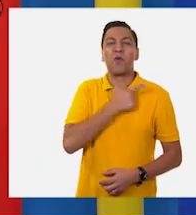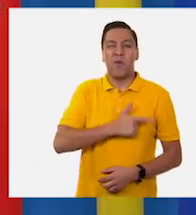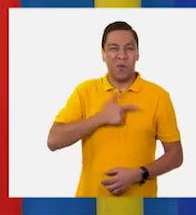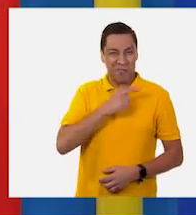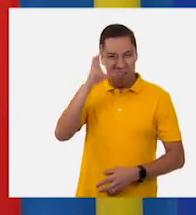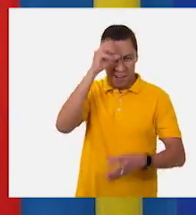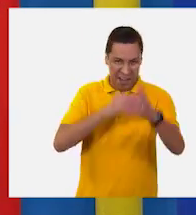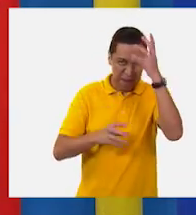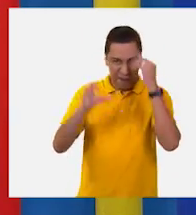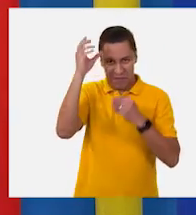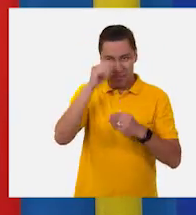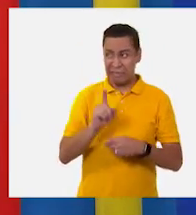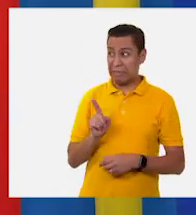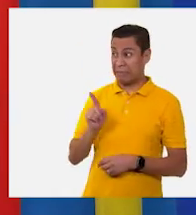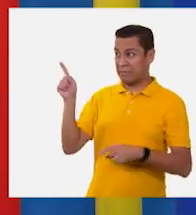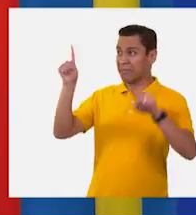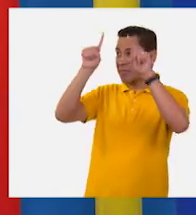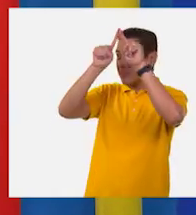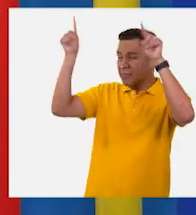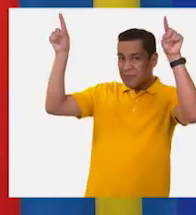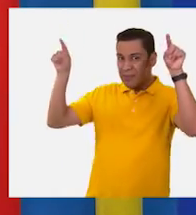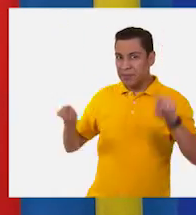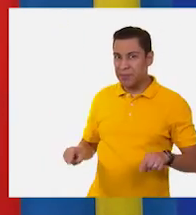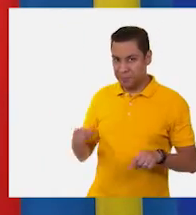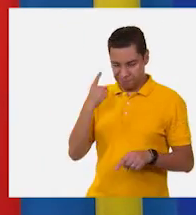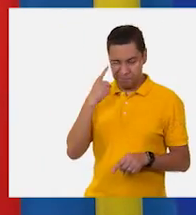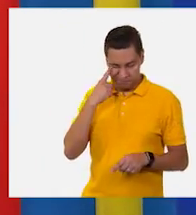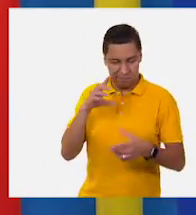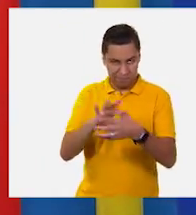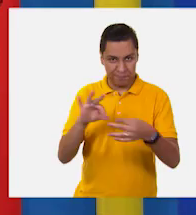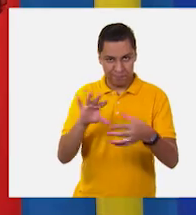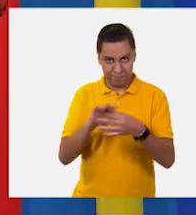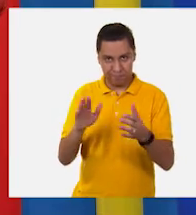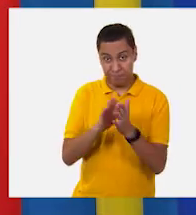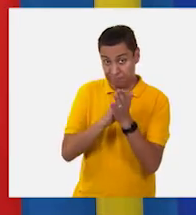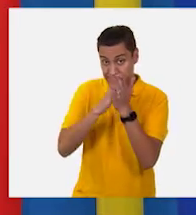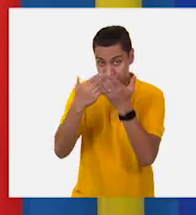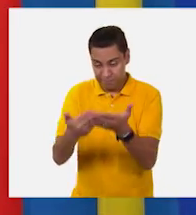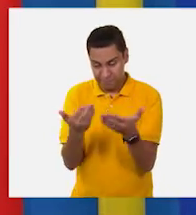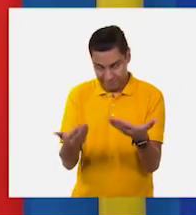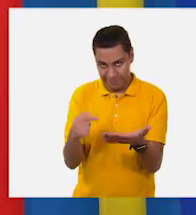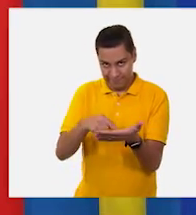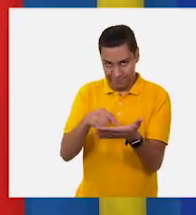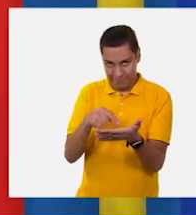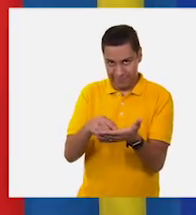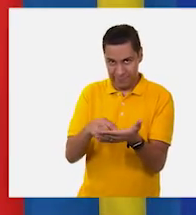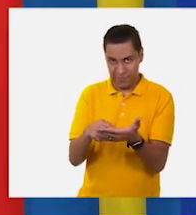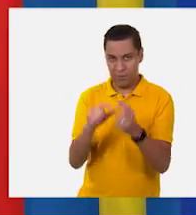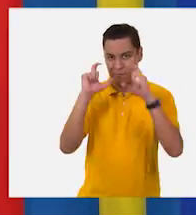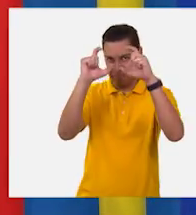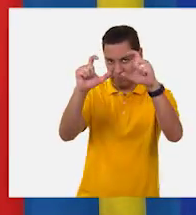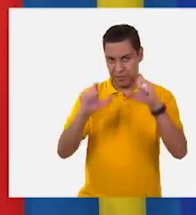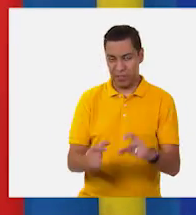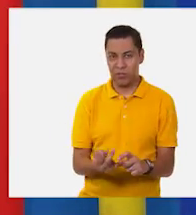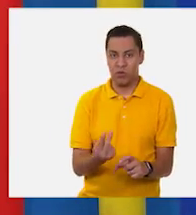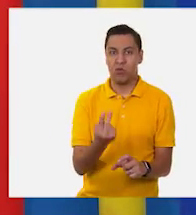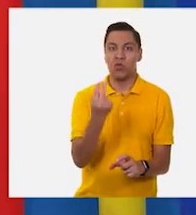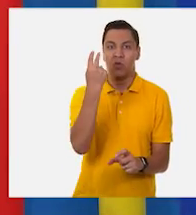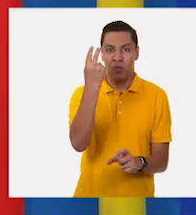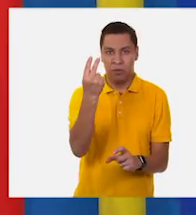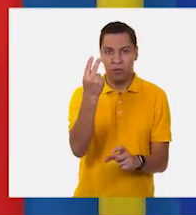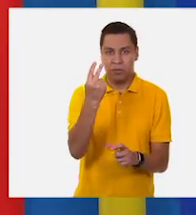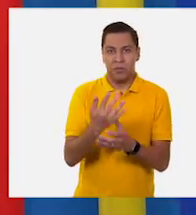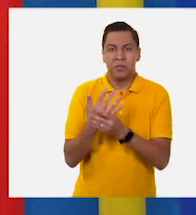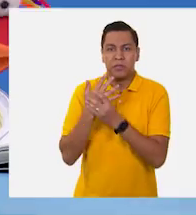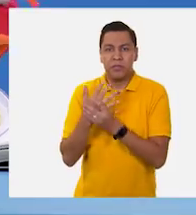que tenemos por acá. Mira, te cuento. Es el problema 2 del libro de desafíos matemáticos. Aquí está. De hecho, tiene la peculiaridad de